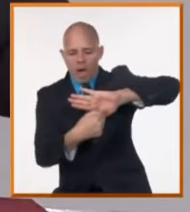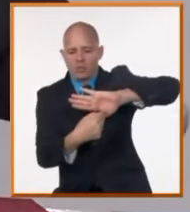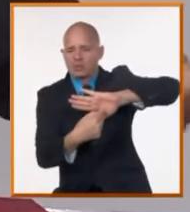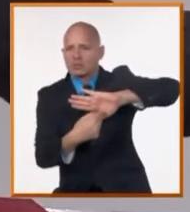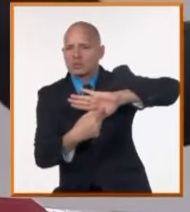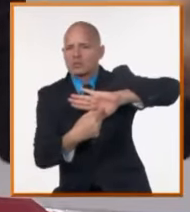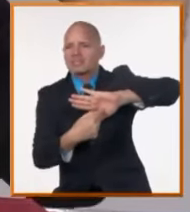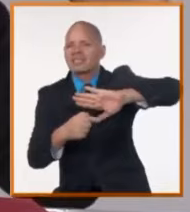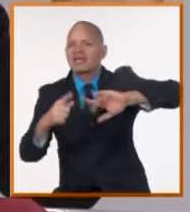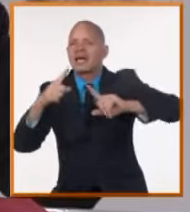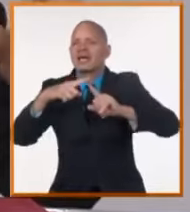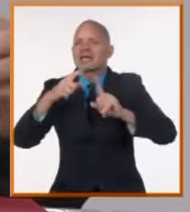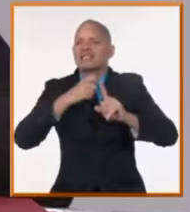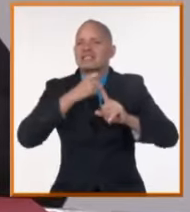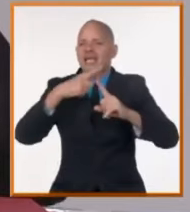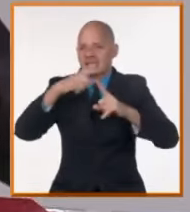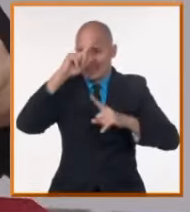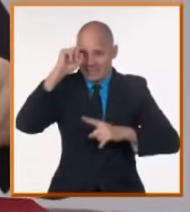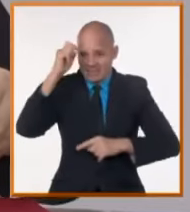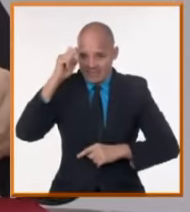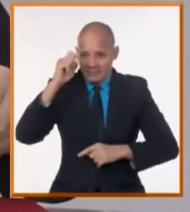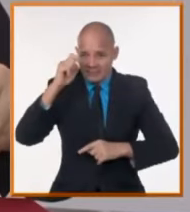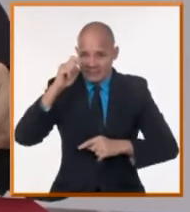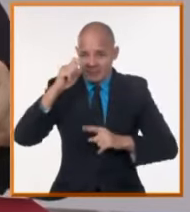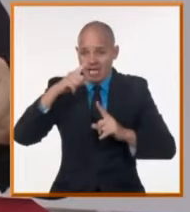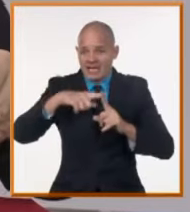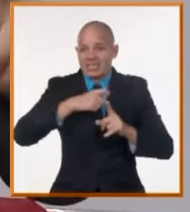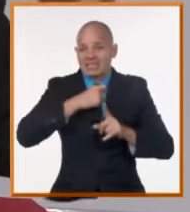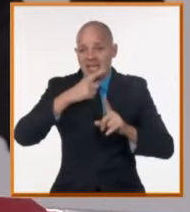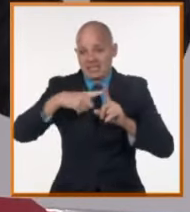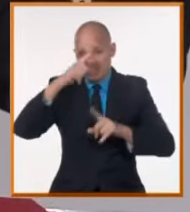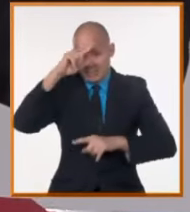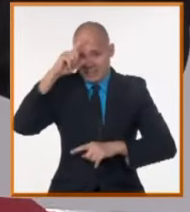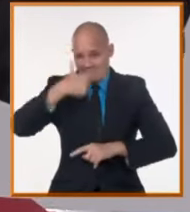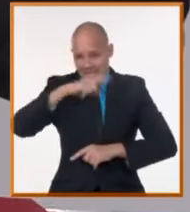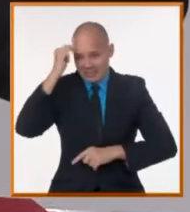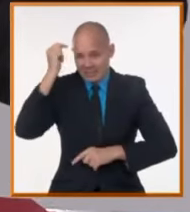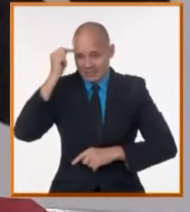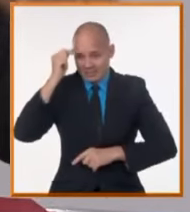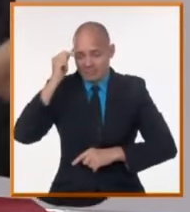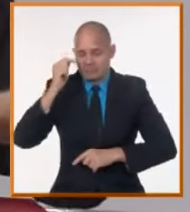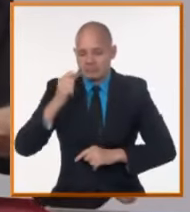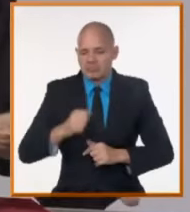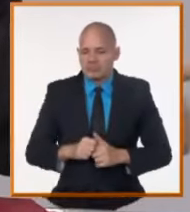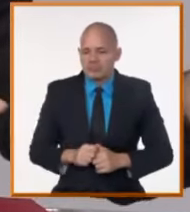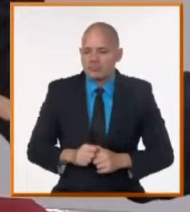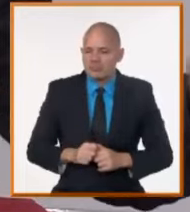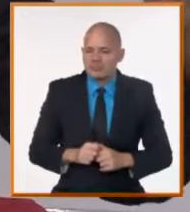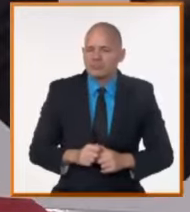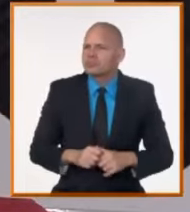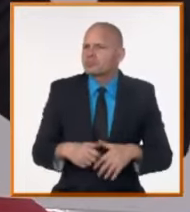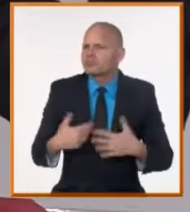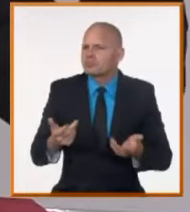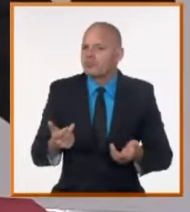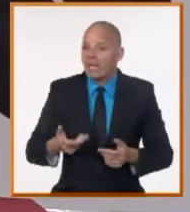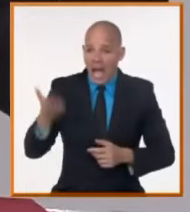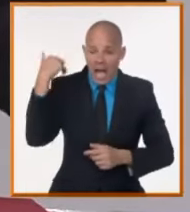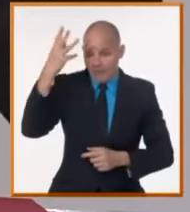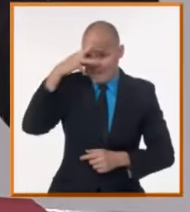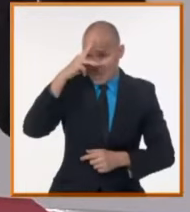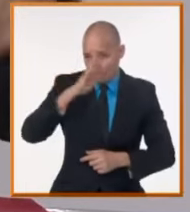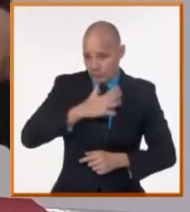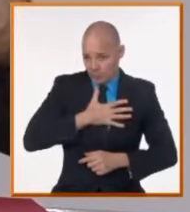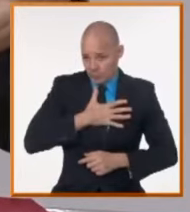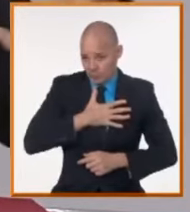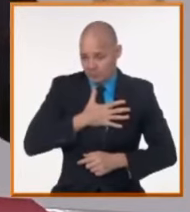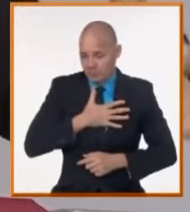país que sea independiente, pensando en que los colonos dijeran, entre comillas, que en ese instante ya cerca de 20.000